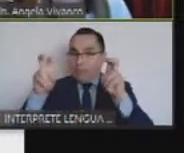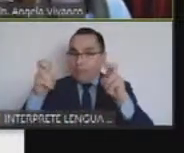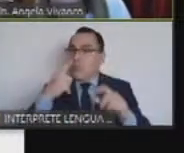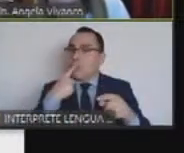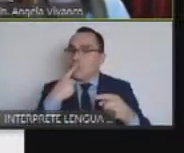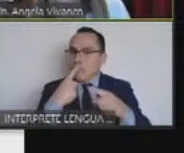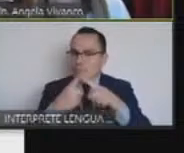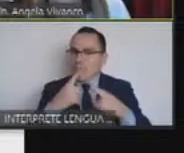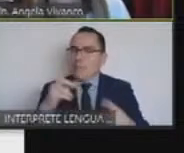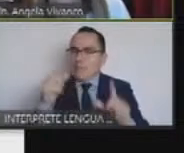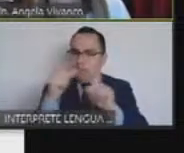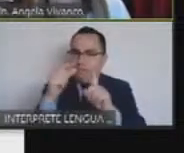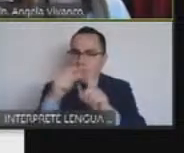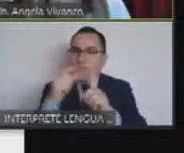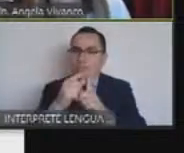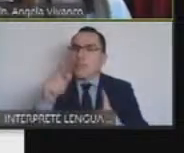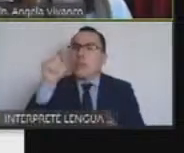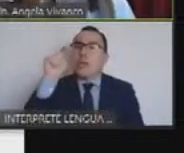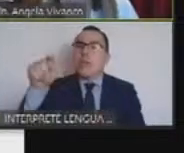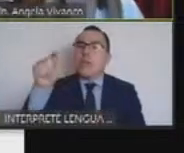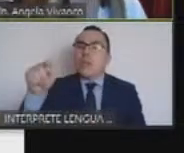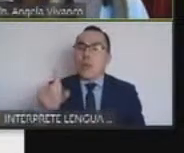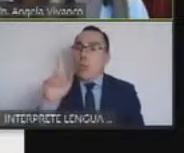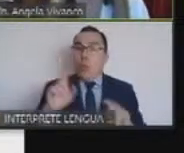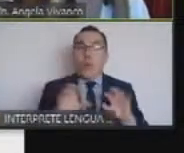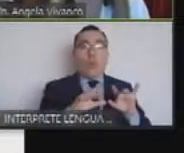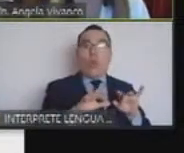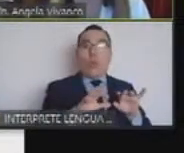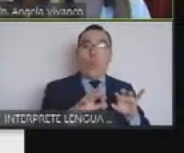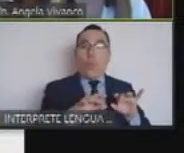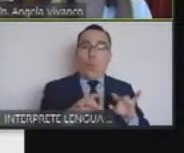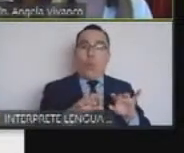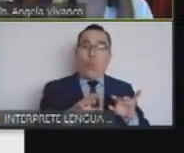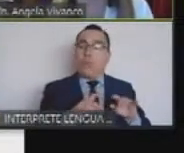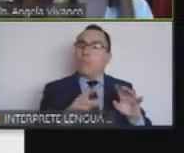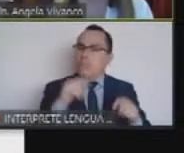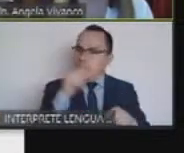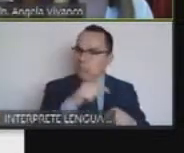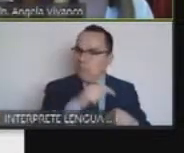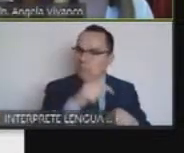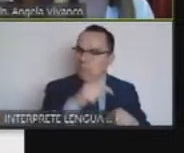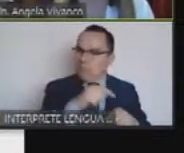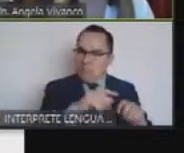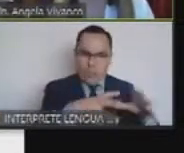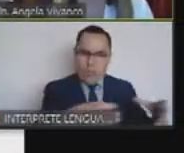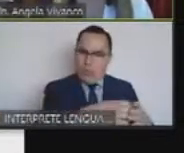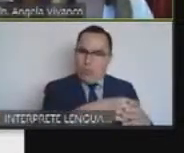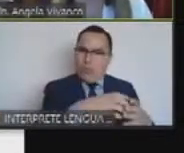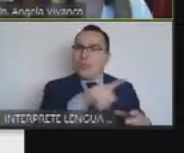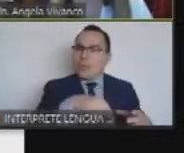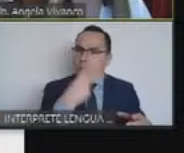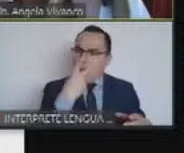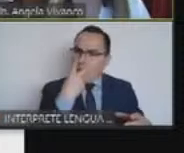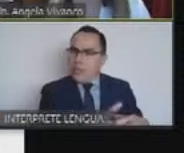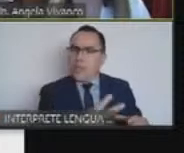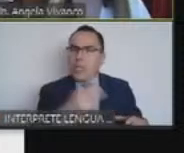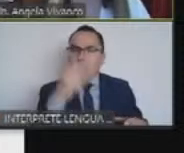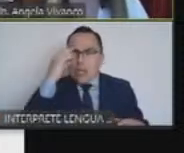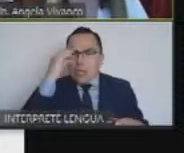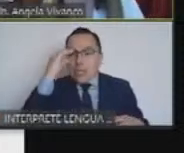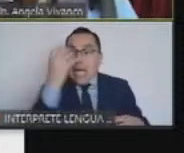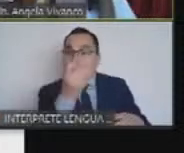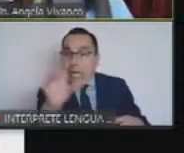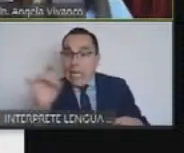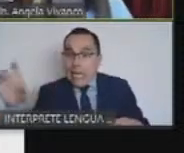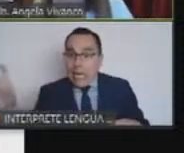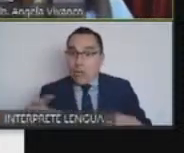no se refiere, por cierto, solamente al Ejecutivo, como a veces aparentemente se quiere mirar, sino que corresponde a cada uno de